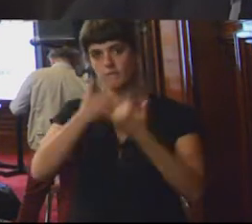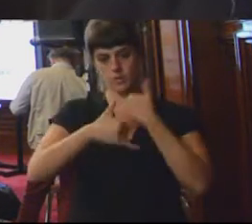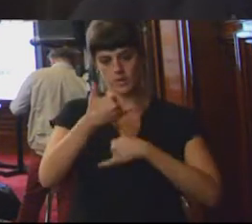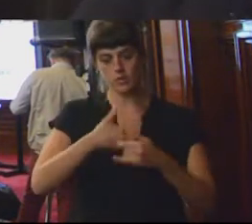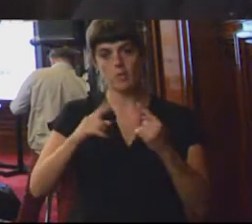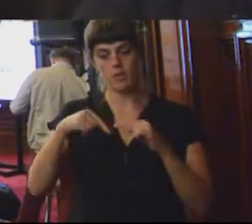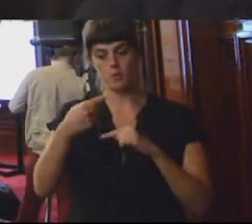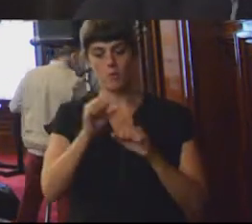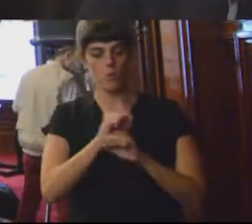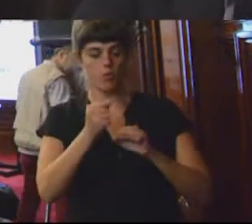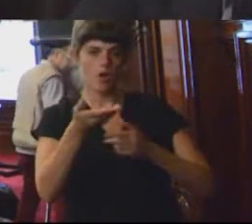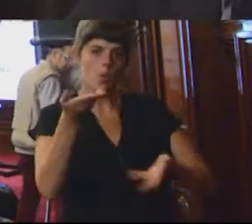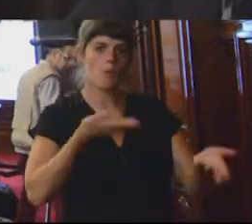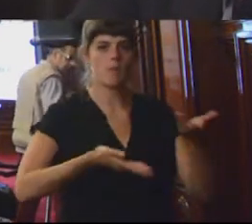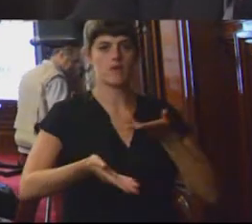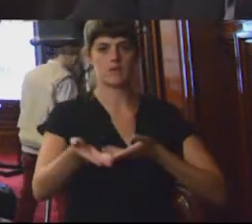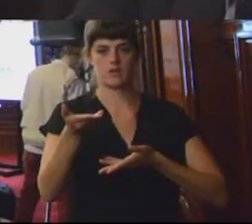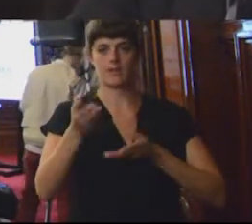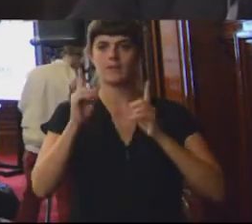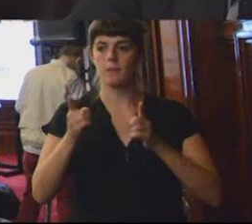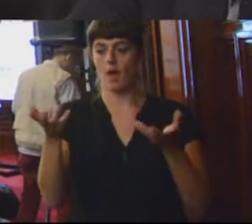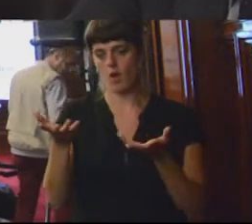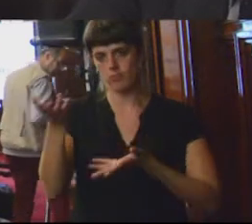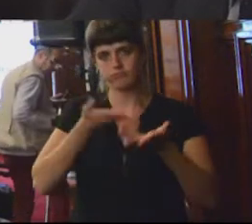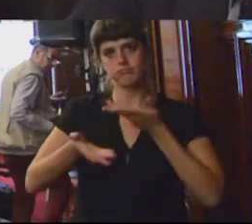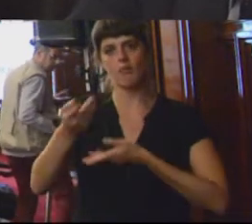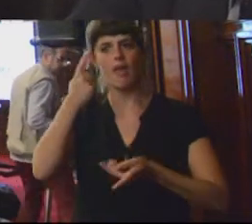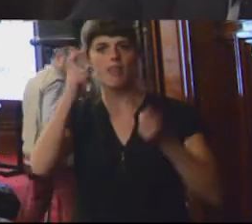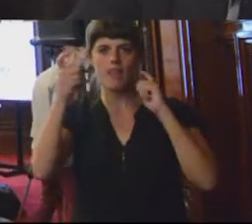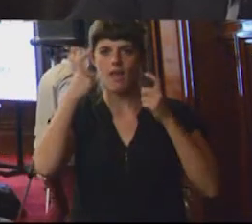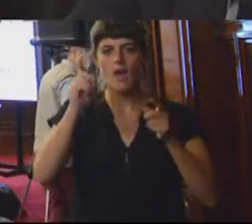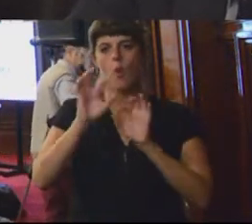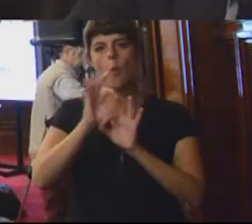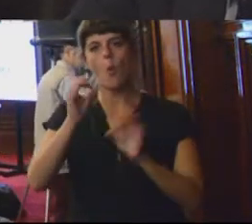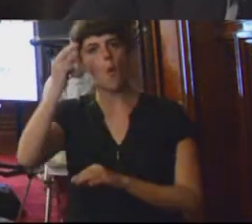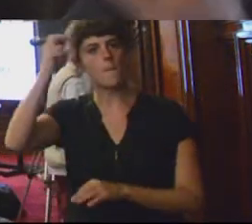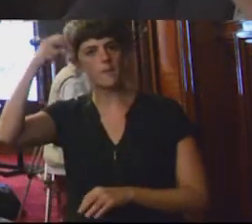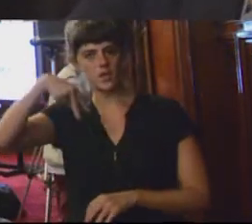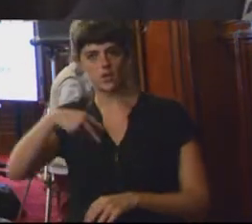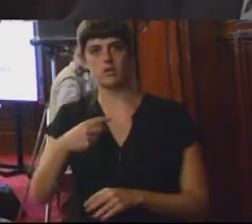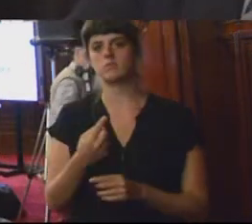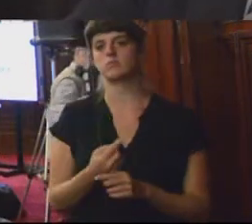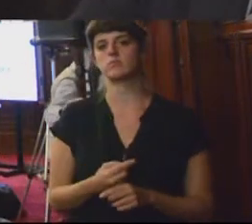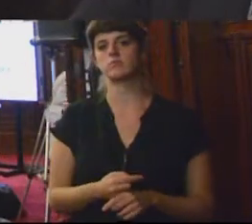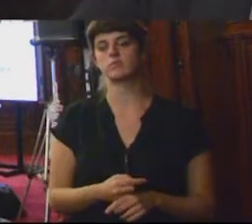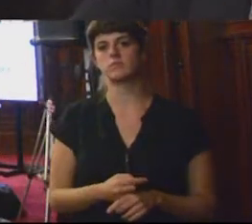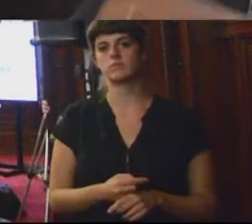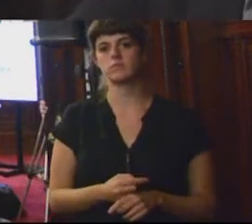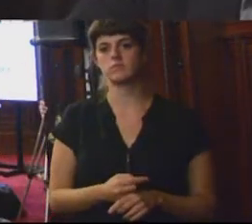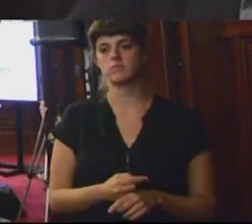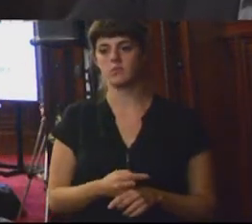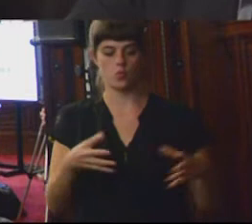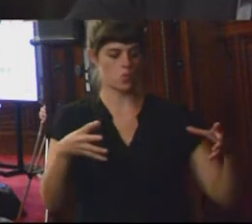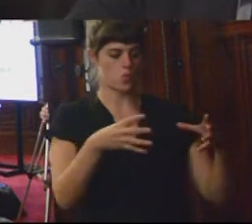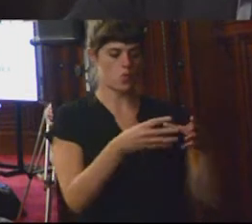compartir las ideas y opiniones que pueda tener, en este caso, la sociedad